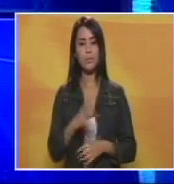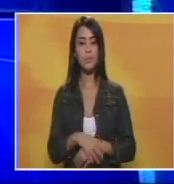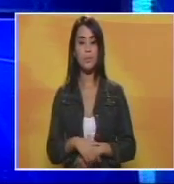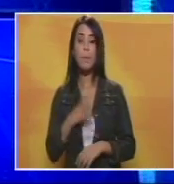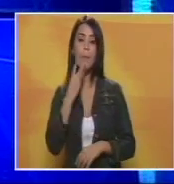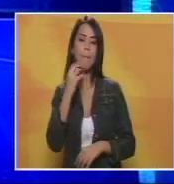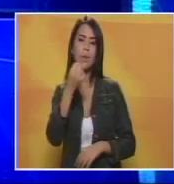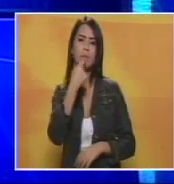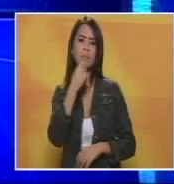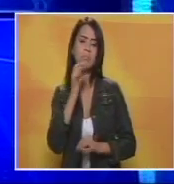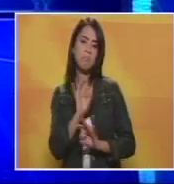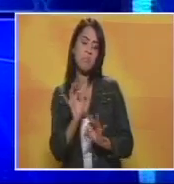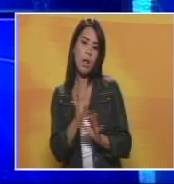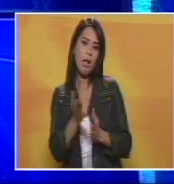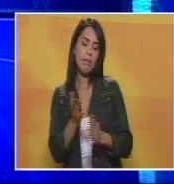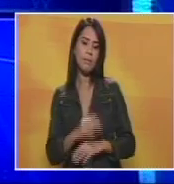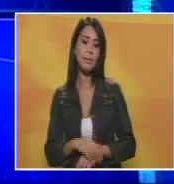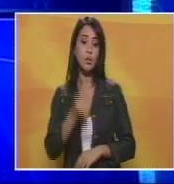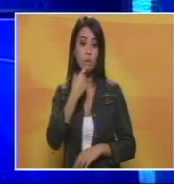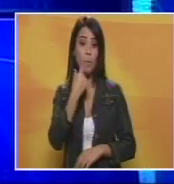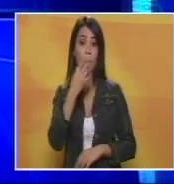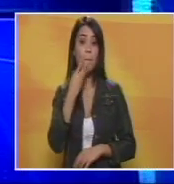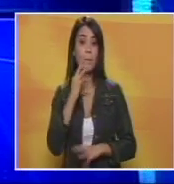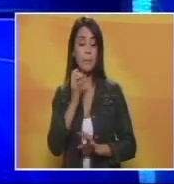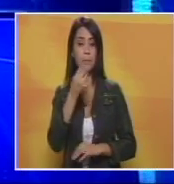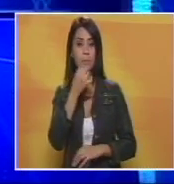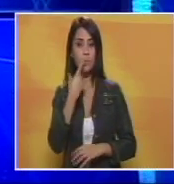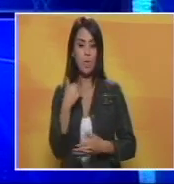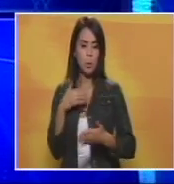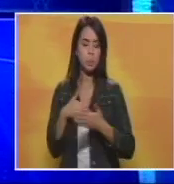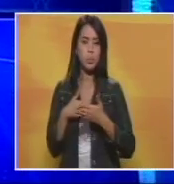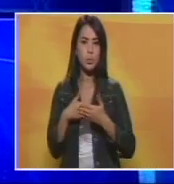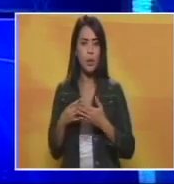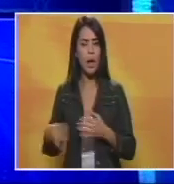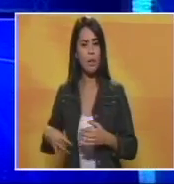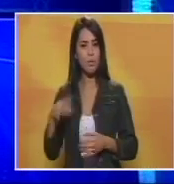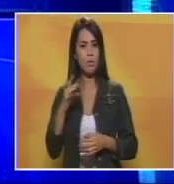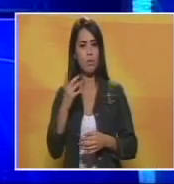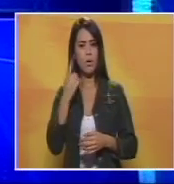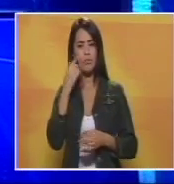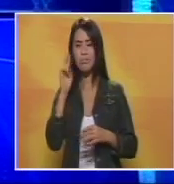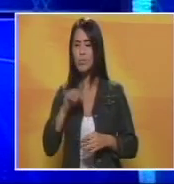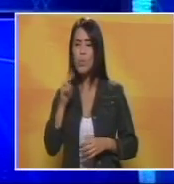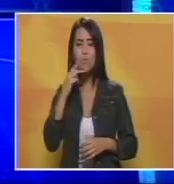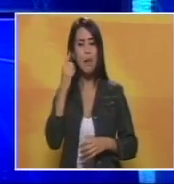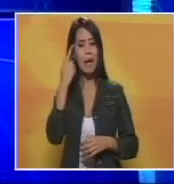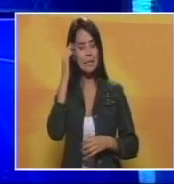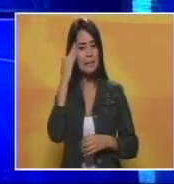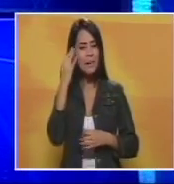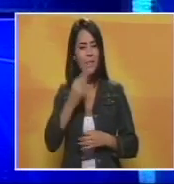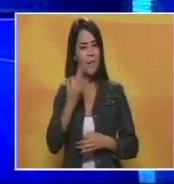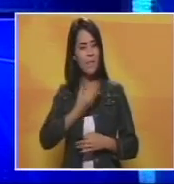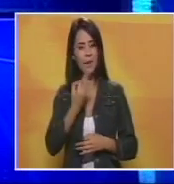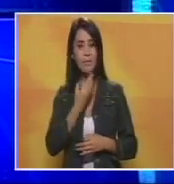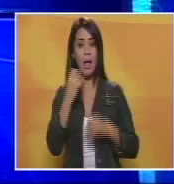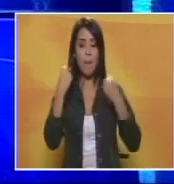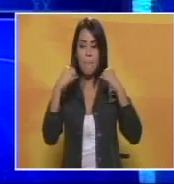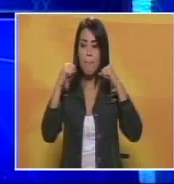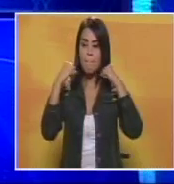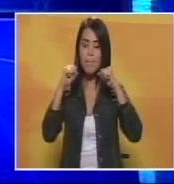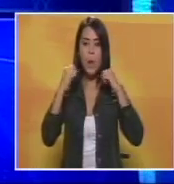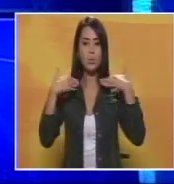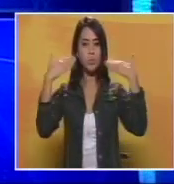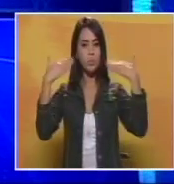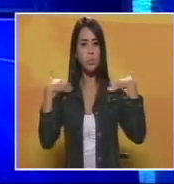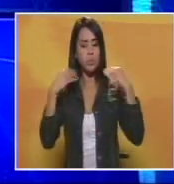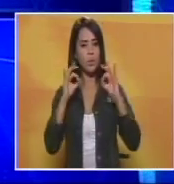ingerir fármacos, pues afirma que si tomas algún medicamento que bloquee el dolor, nunca podremos saber si los ejercicios o la terapia que estamos